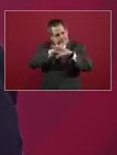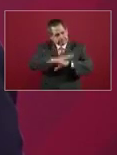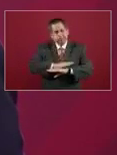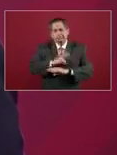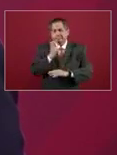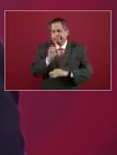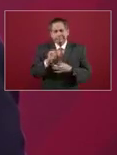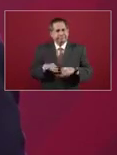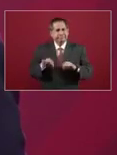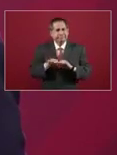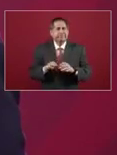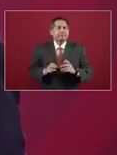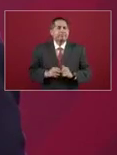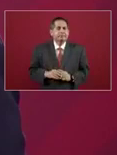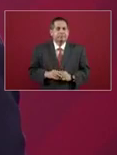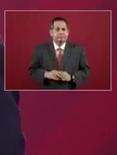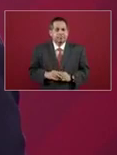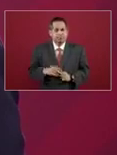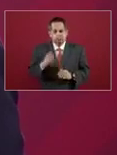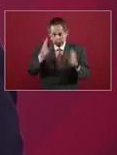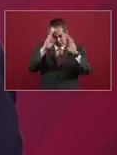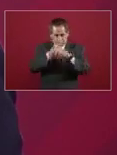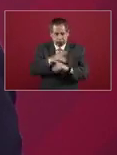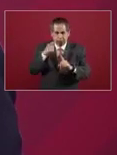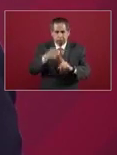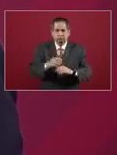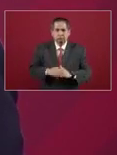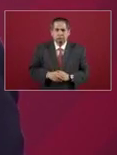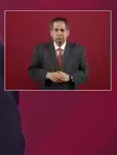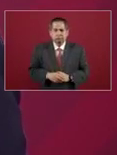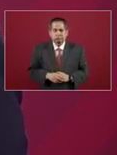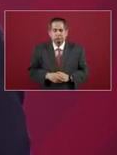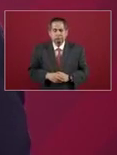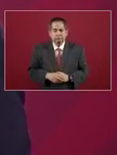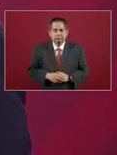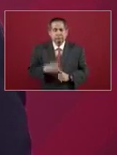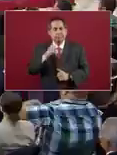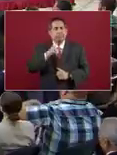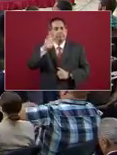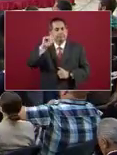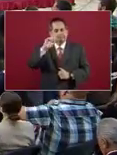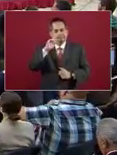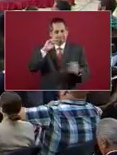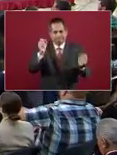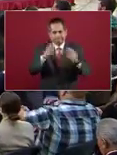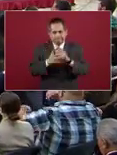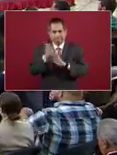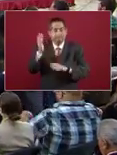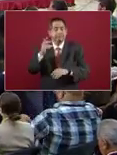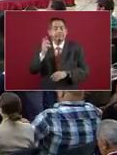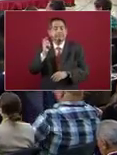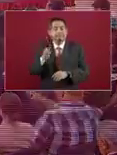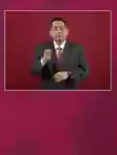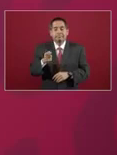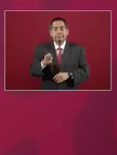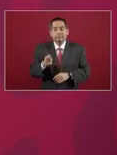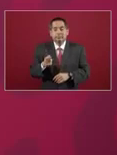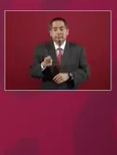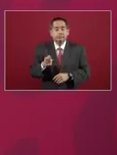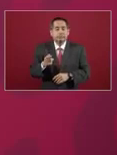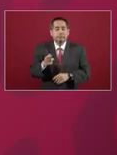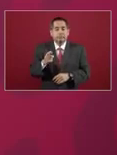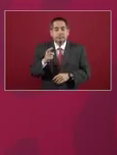reconciliación. Sí, buscar la reconciliación. Bueno, ya me voy porque